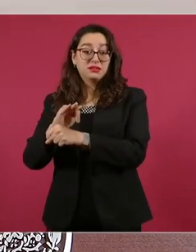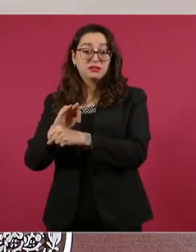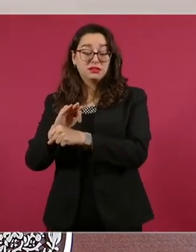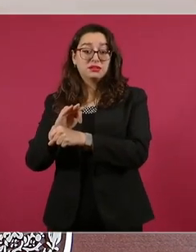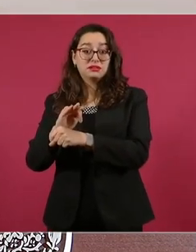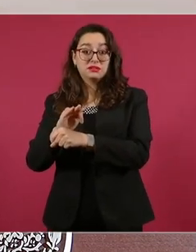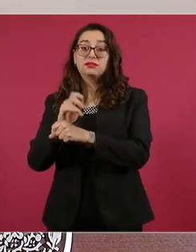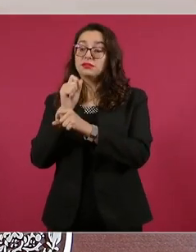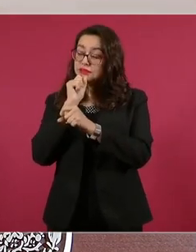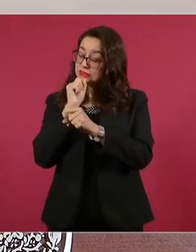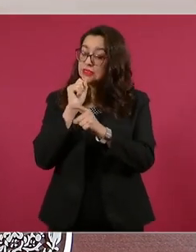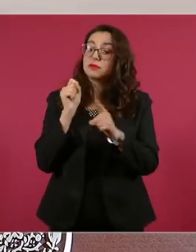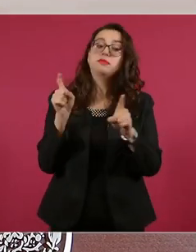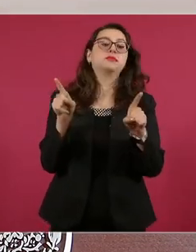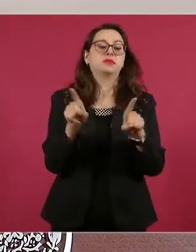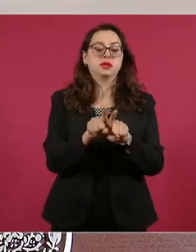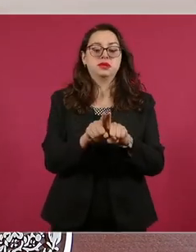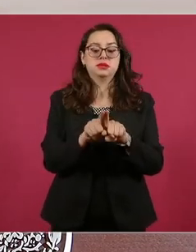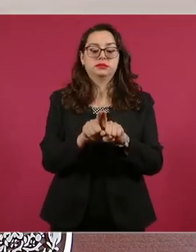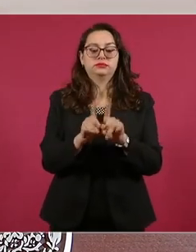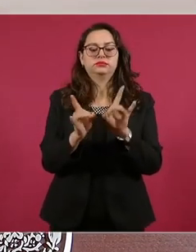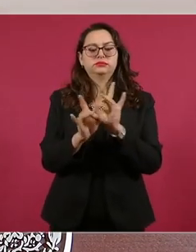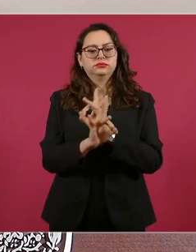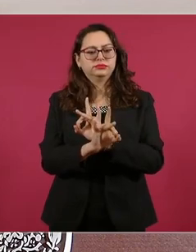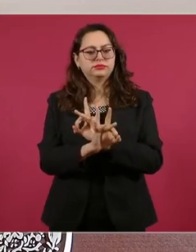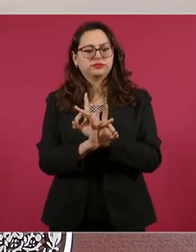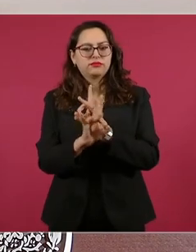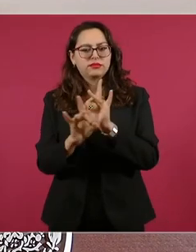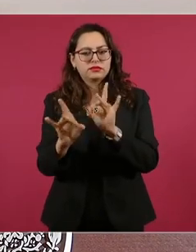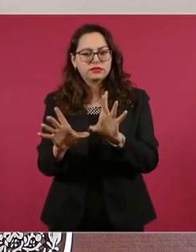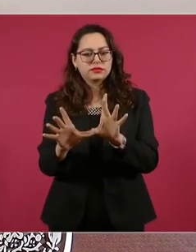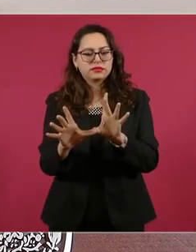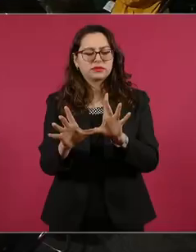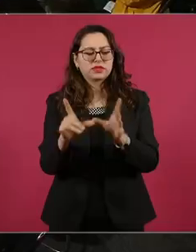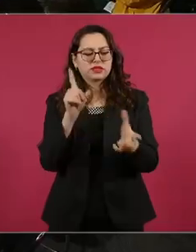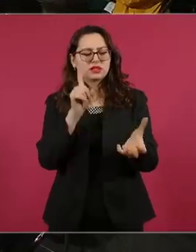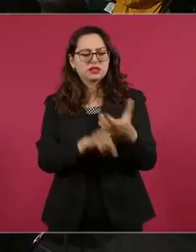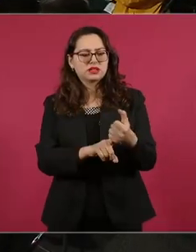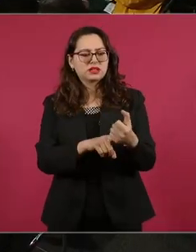que se denuncien las guerras